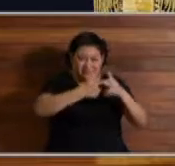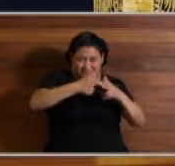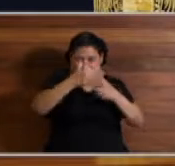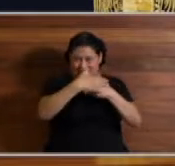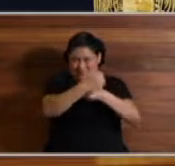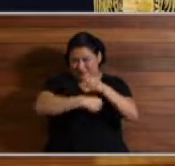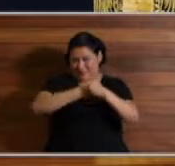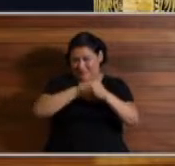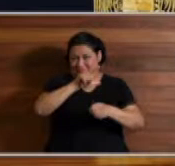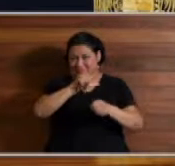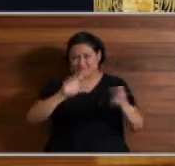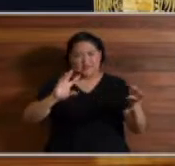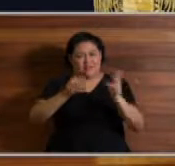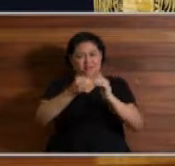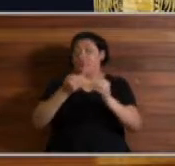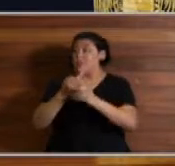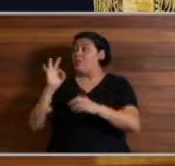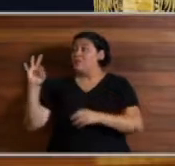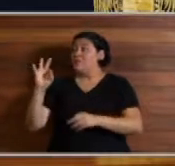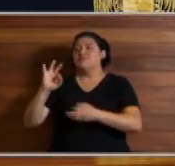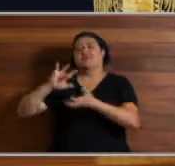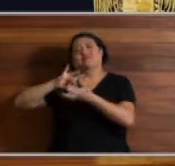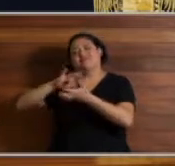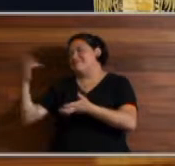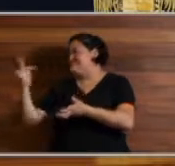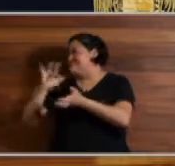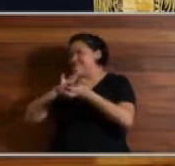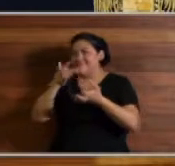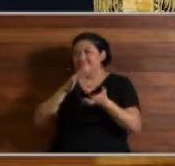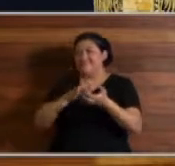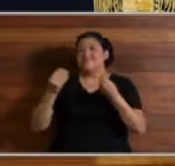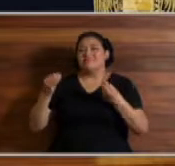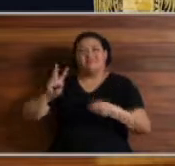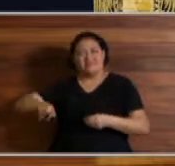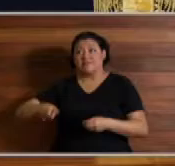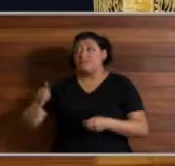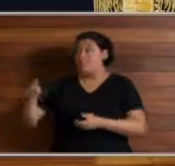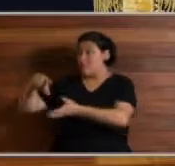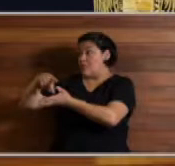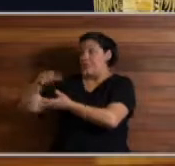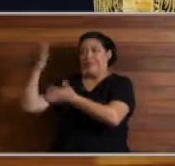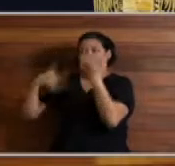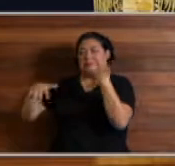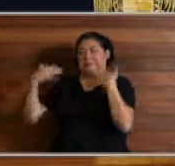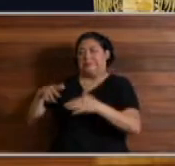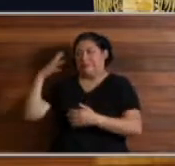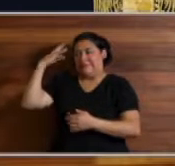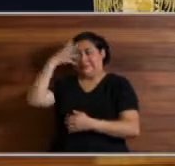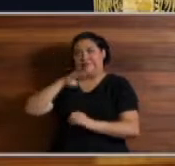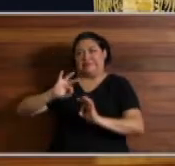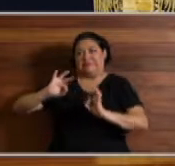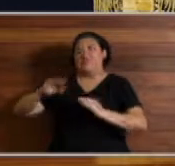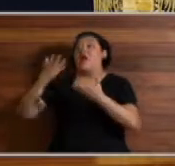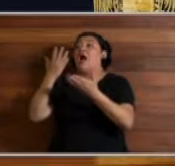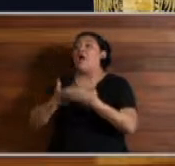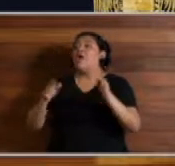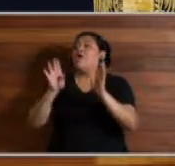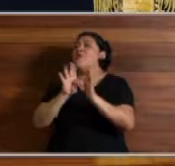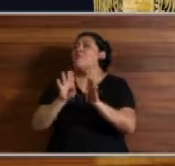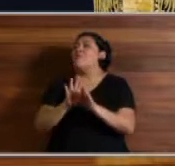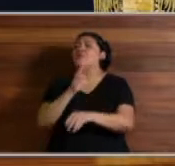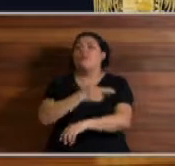agradezco muchísimo a los tres sus excelentes presentaciones. Y ahora es el momento